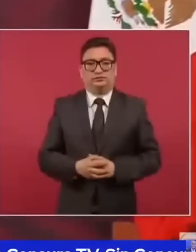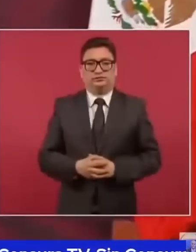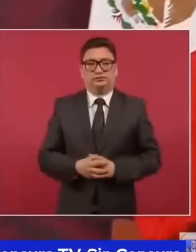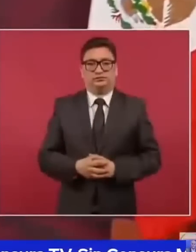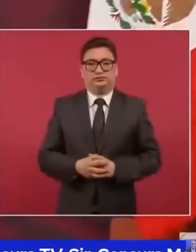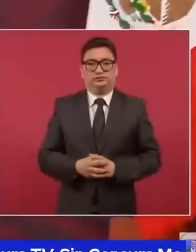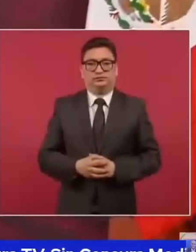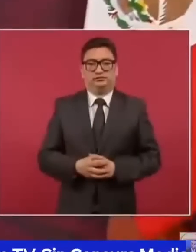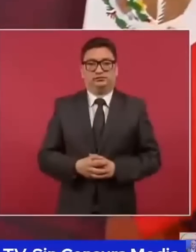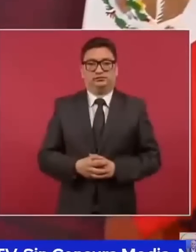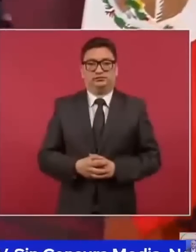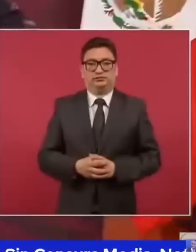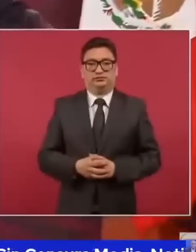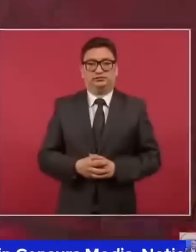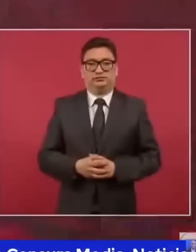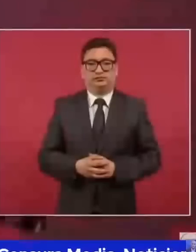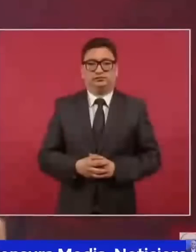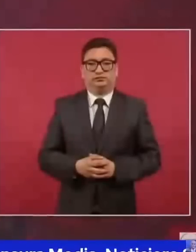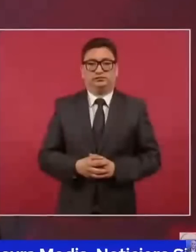Es decir,